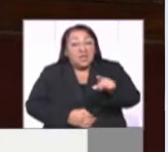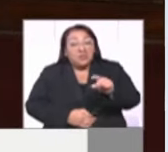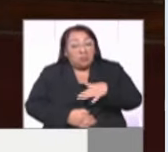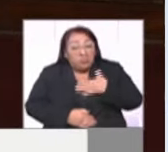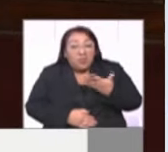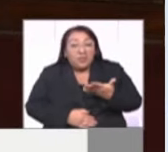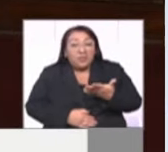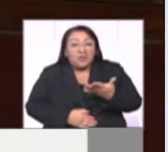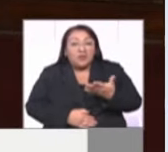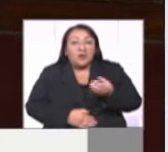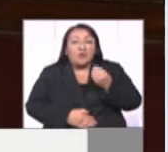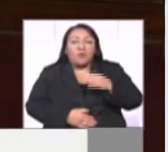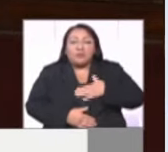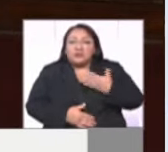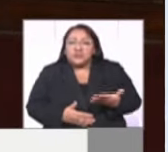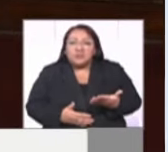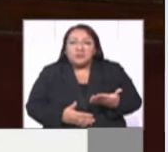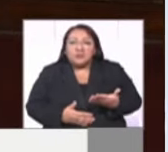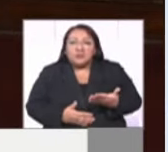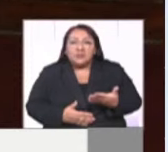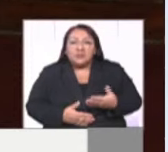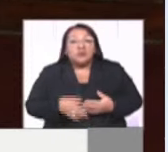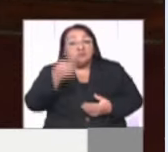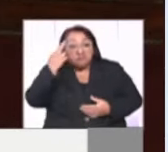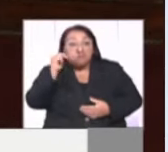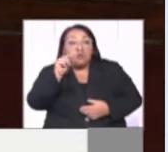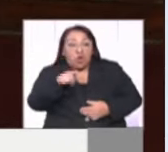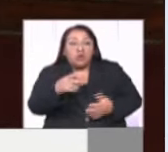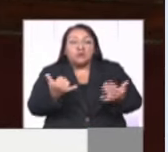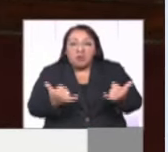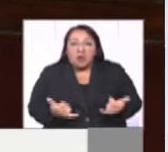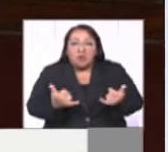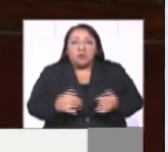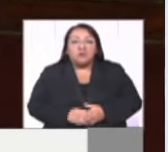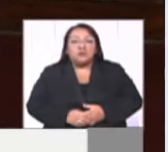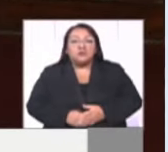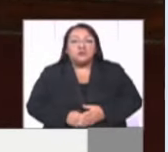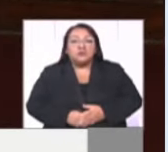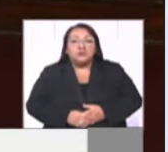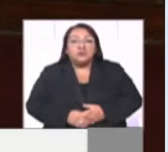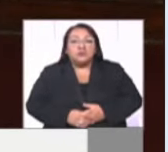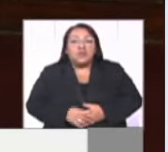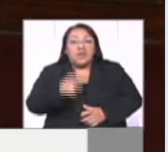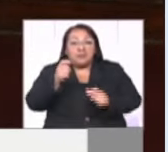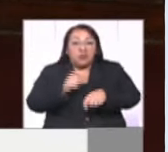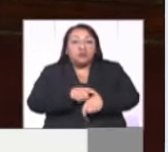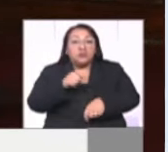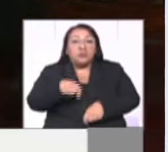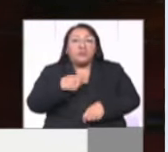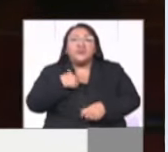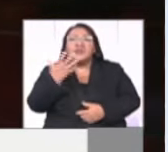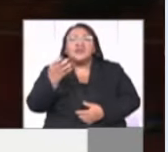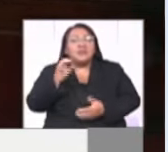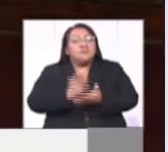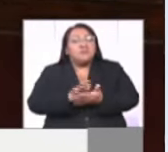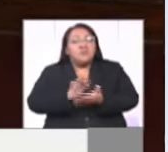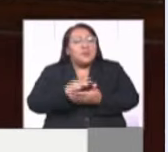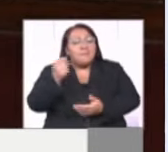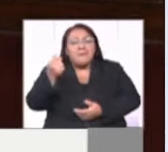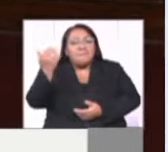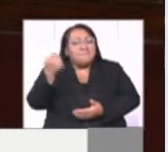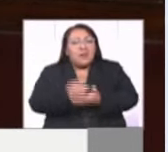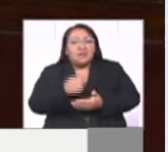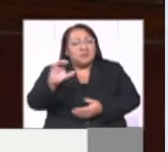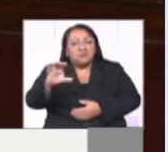justo? Es por eso. La gente en este momento requiere esos fondos para